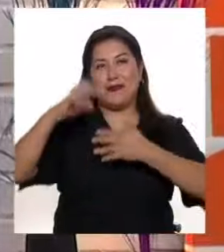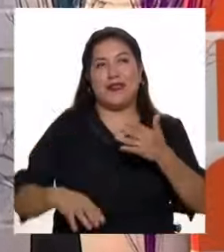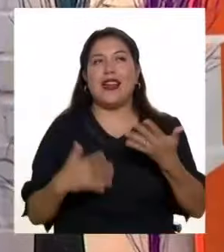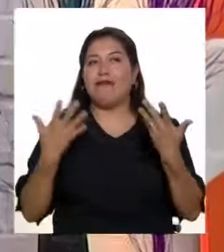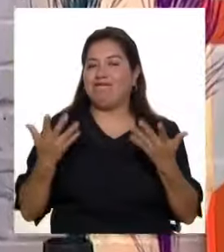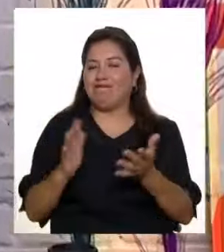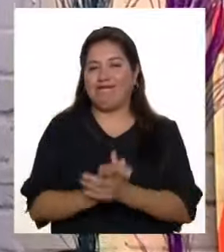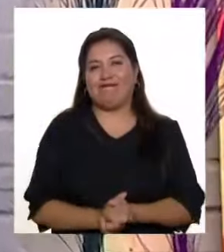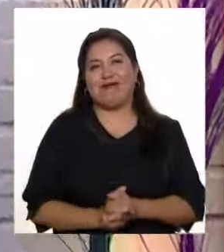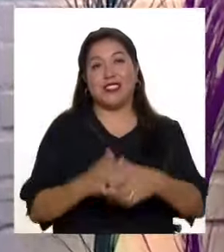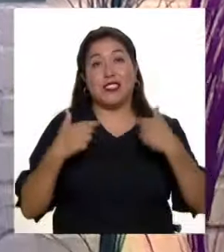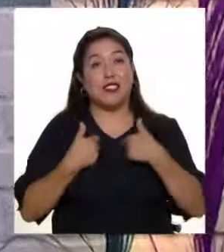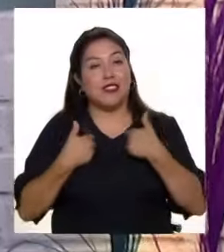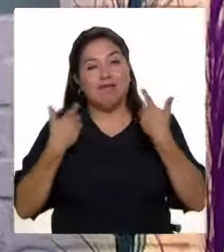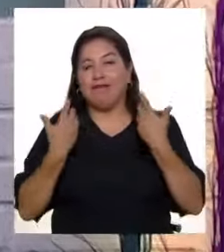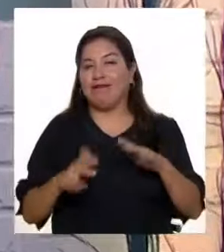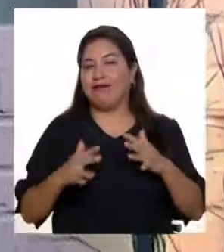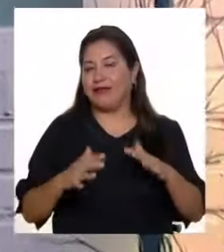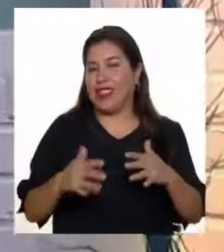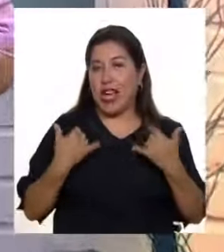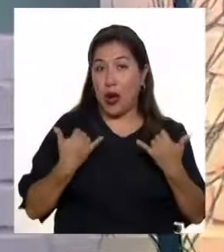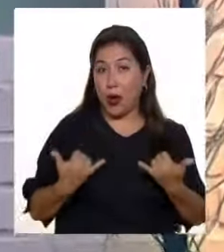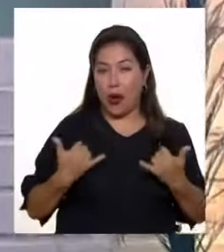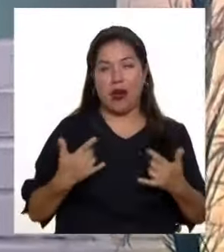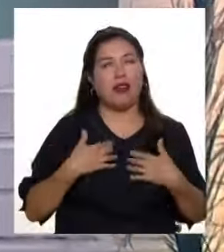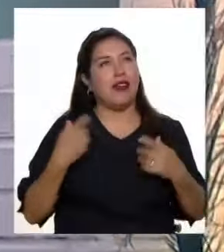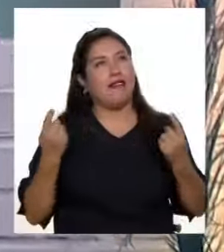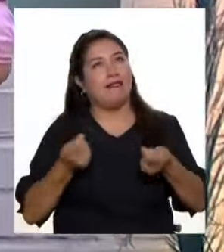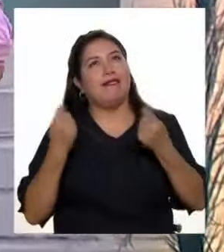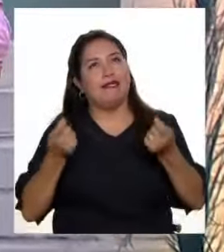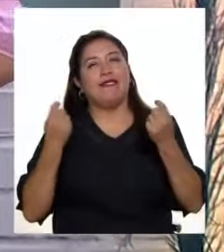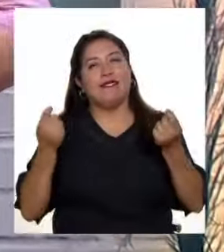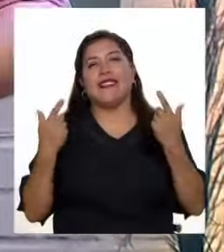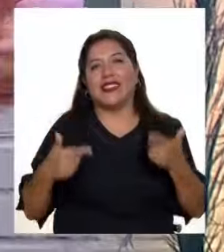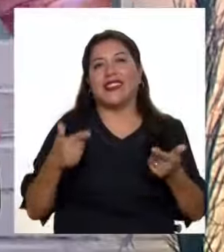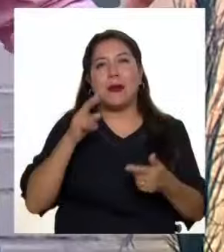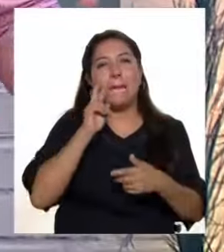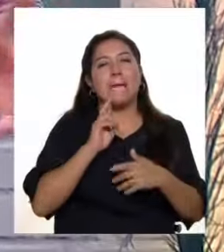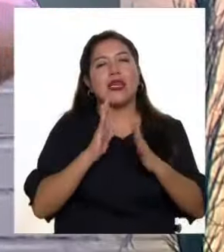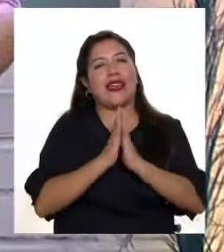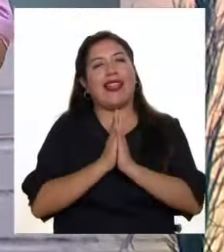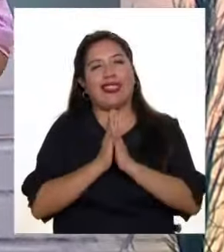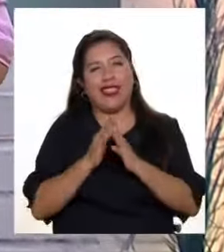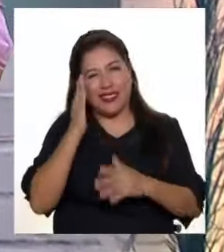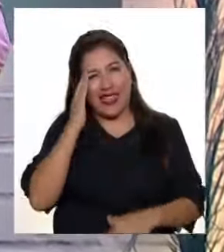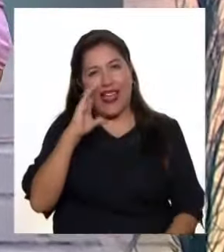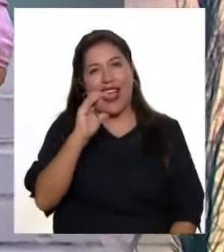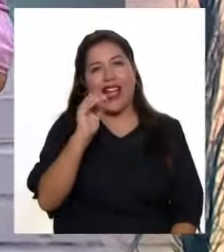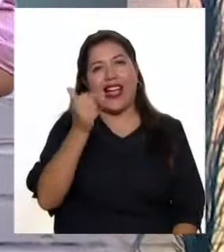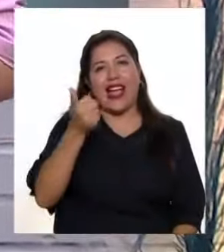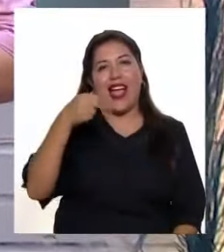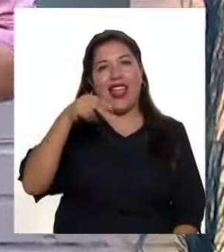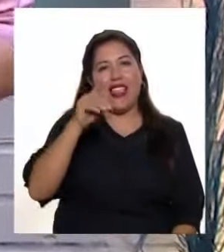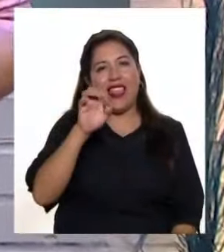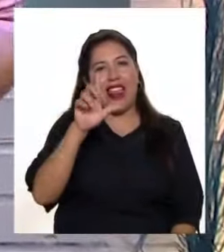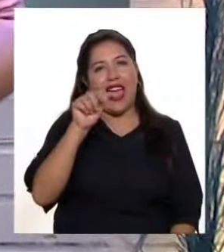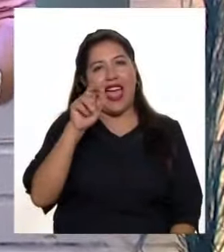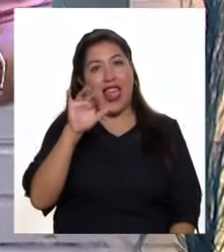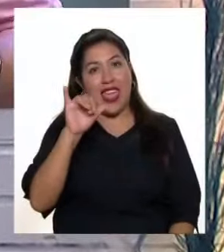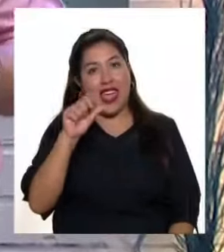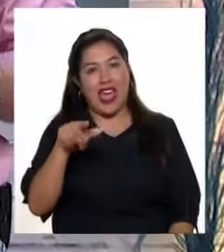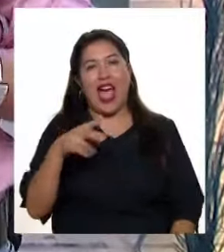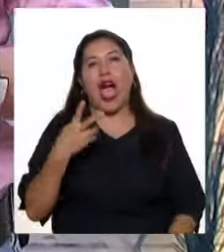Yo ya estoy viviendo la fiesta de la Candelaria. Así es. Tenemos ahorita en Machita Mujer